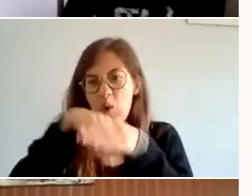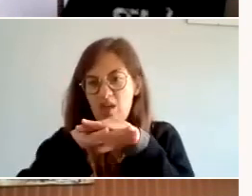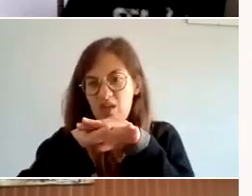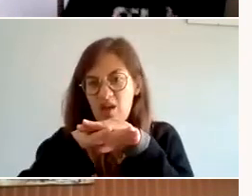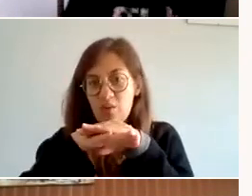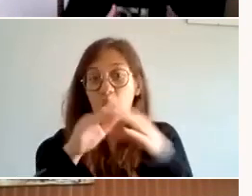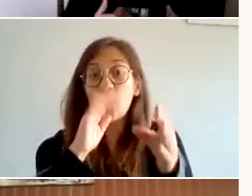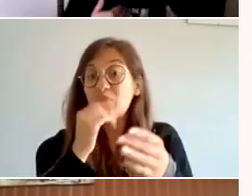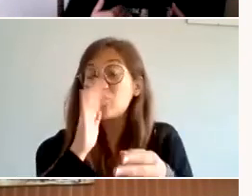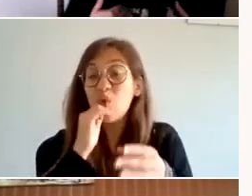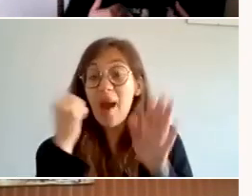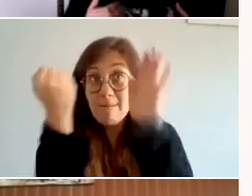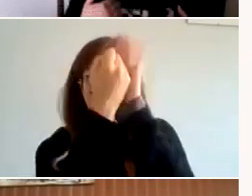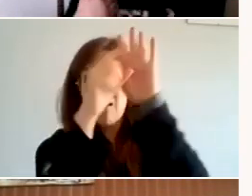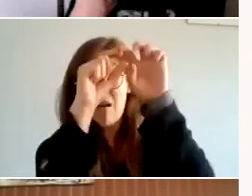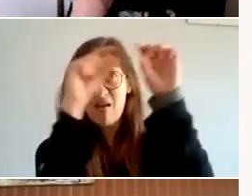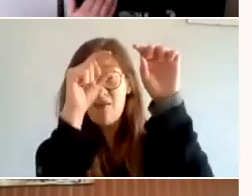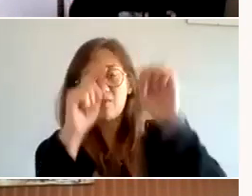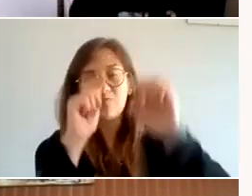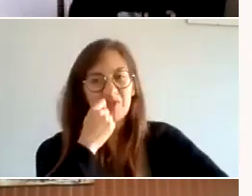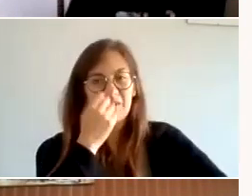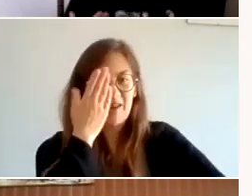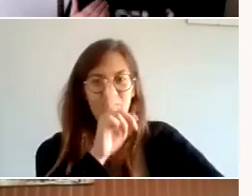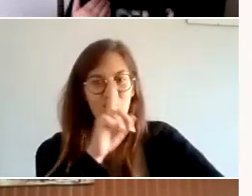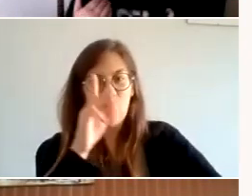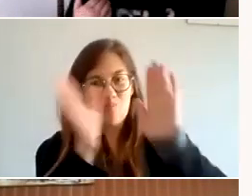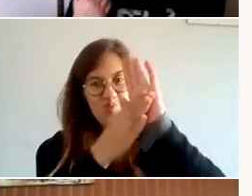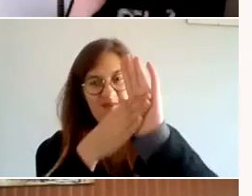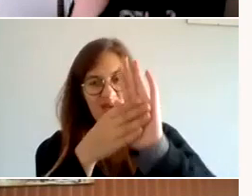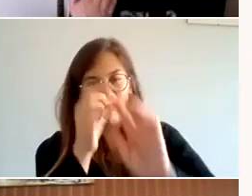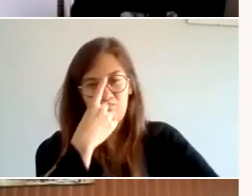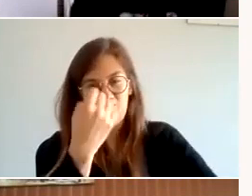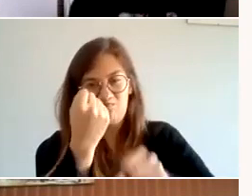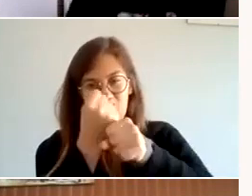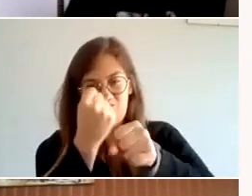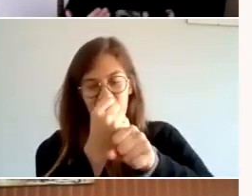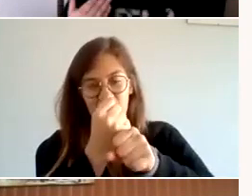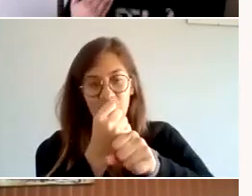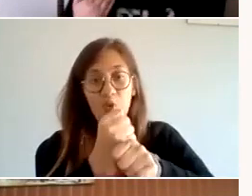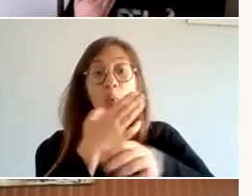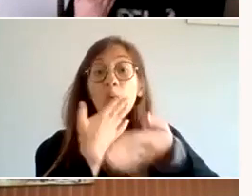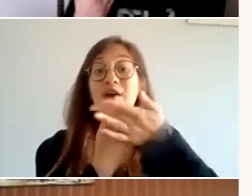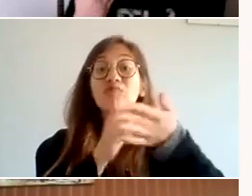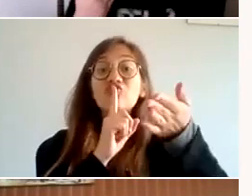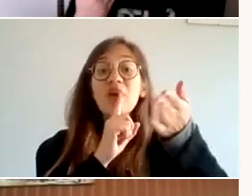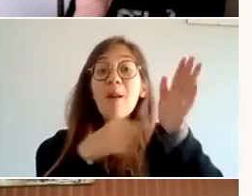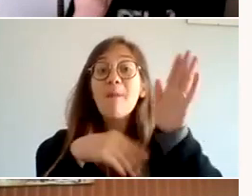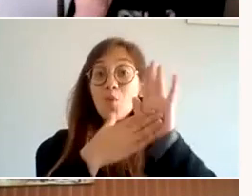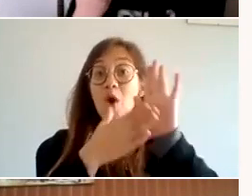Esta asociación quiere decir de que tienen mayor respaldo, o sea, son mucho más veraces,